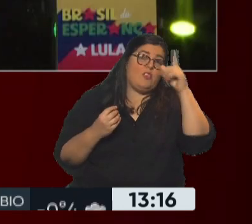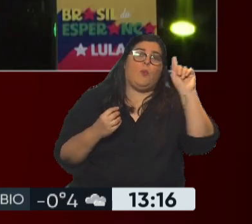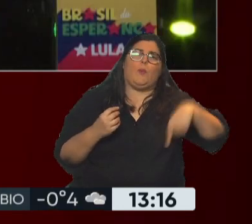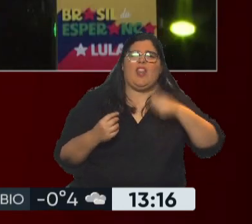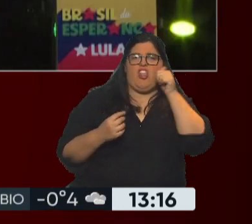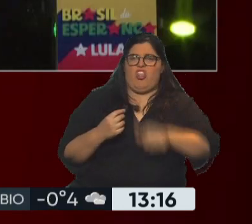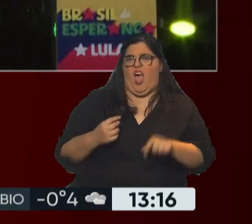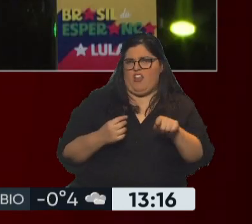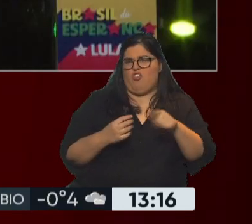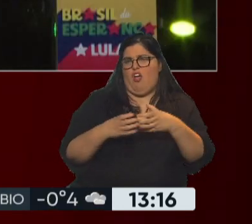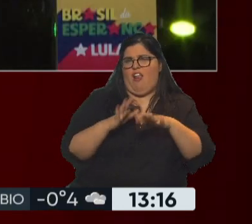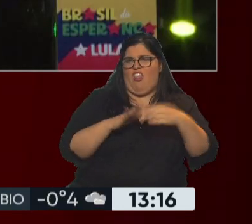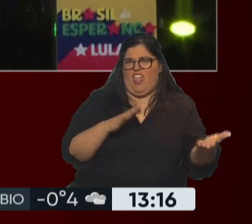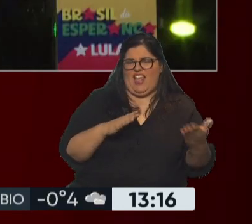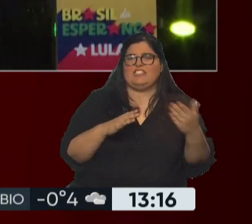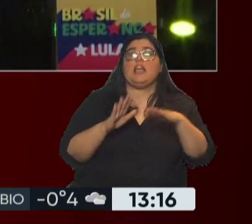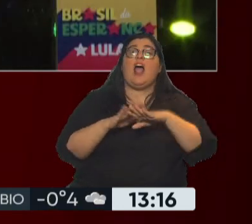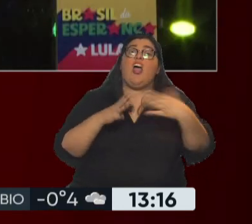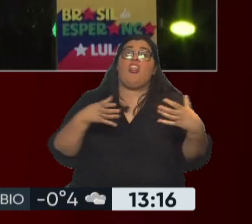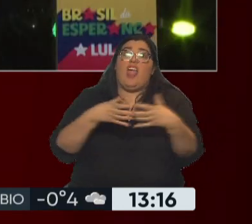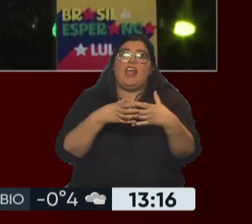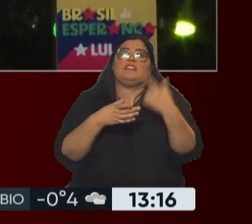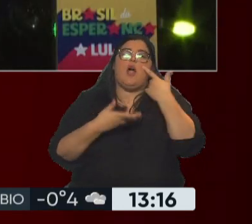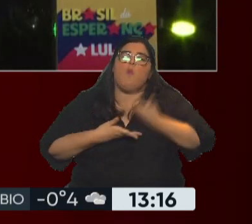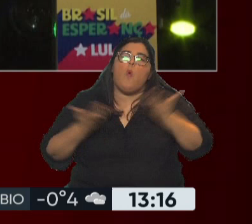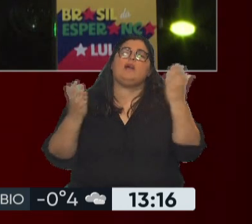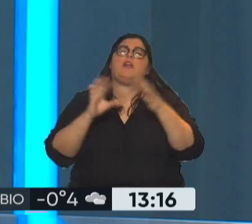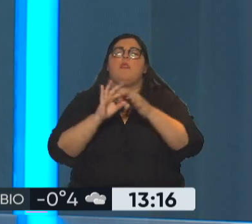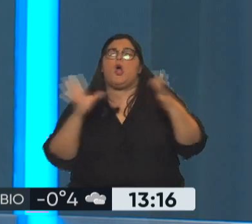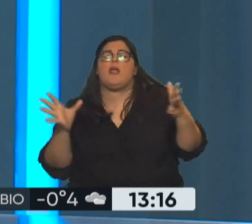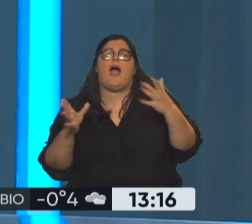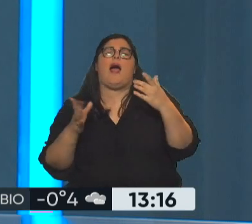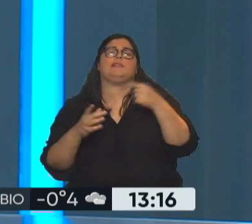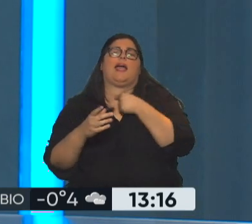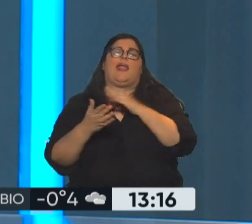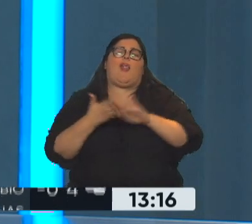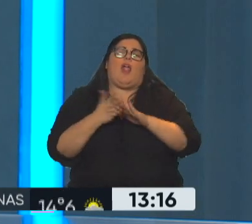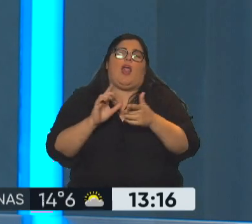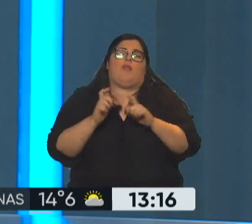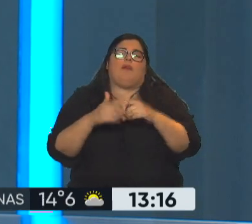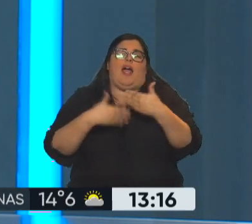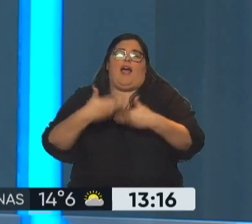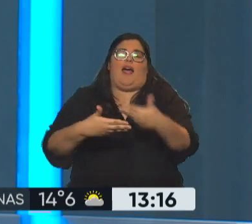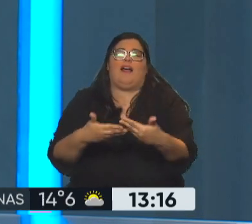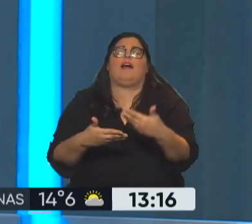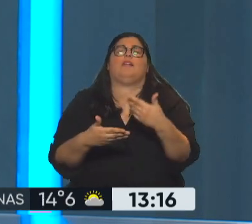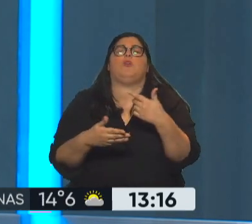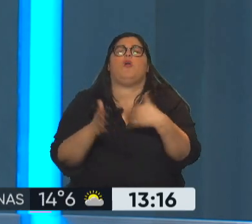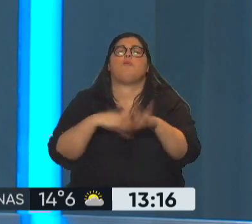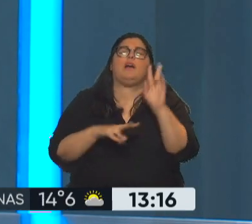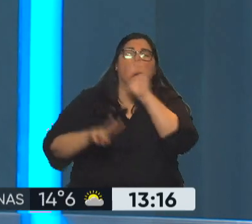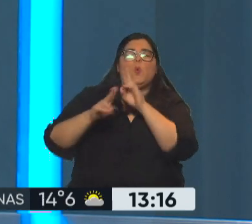buscaba renovarse, mostrarse obviamente democrática, ¿no? O con una tendencia al